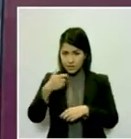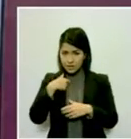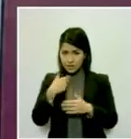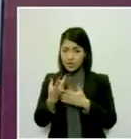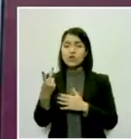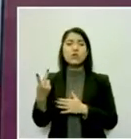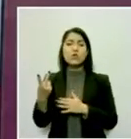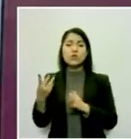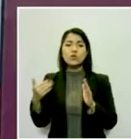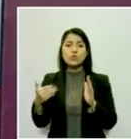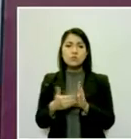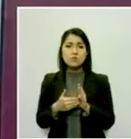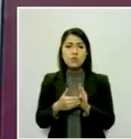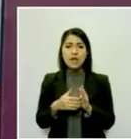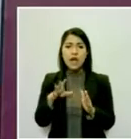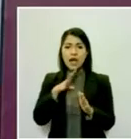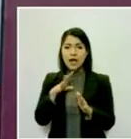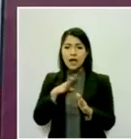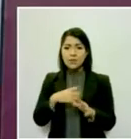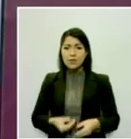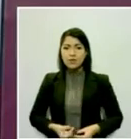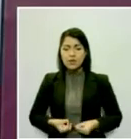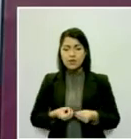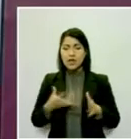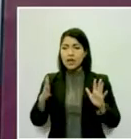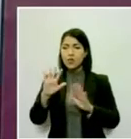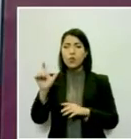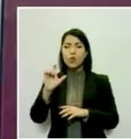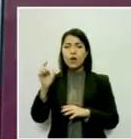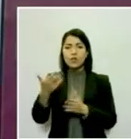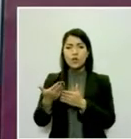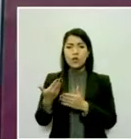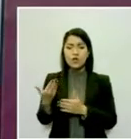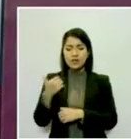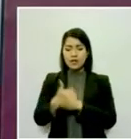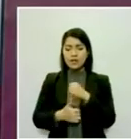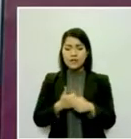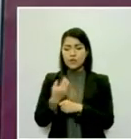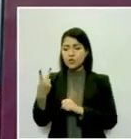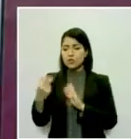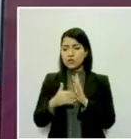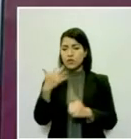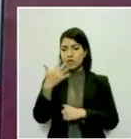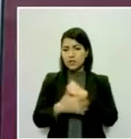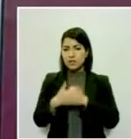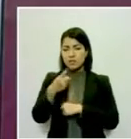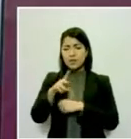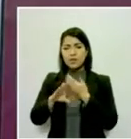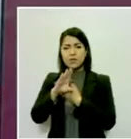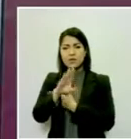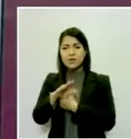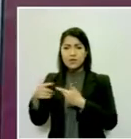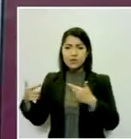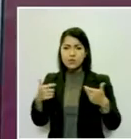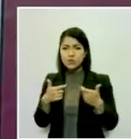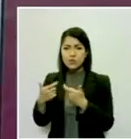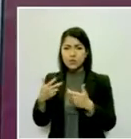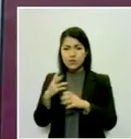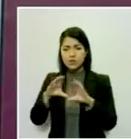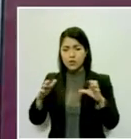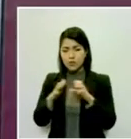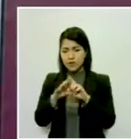2000, se les ratificaron y se les entregaron en 2015. ¿Cómo evitar estas confrontaciones con las comunidades, sobre todo